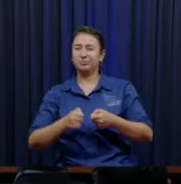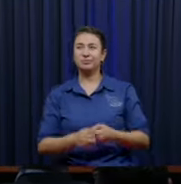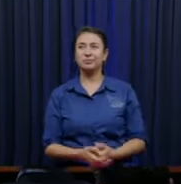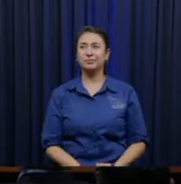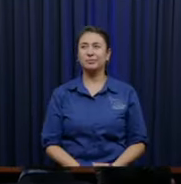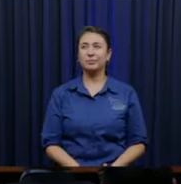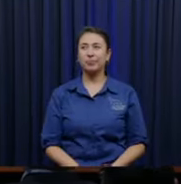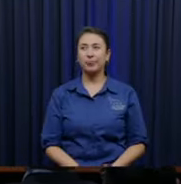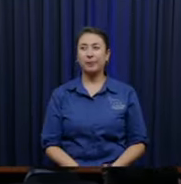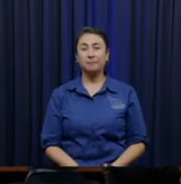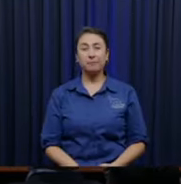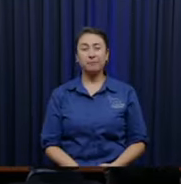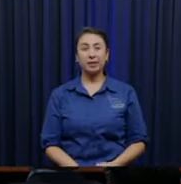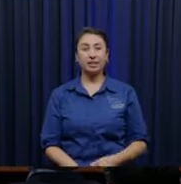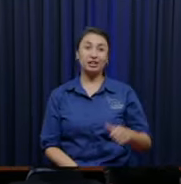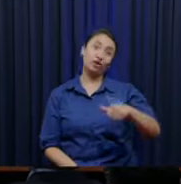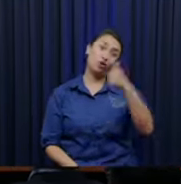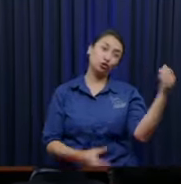Y entonces el otro...